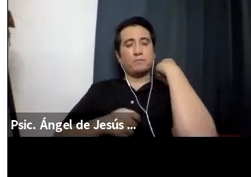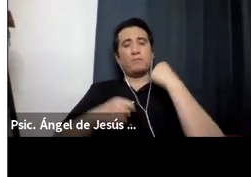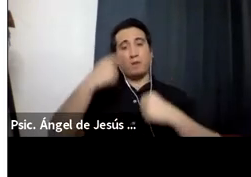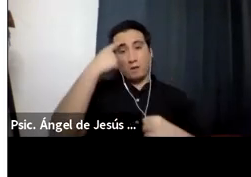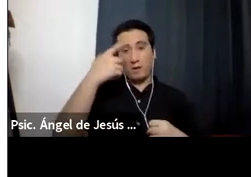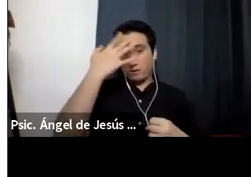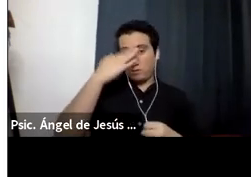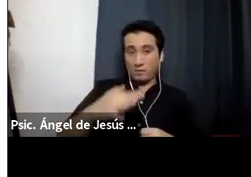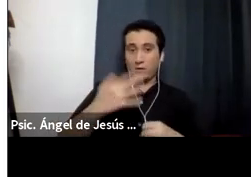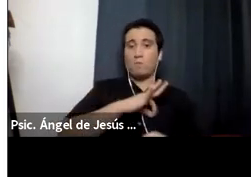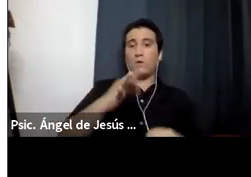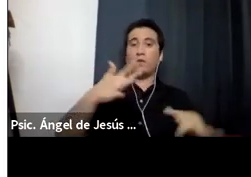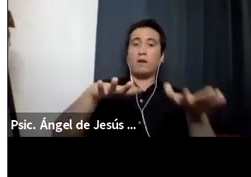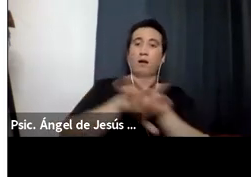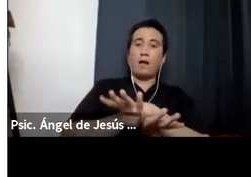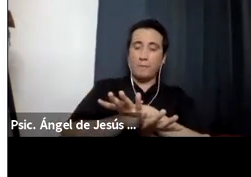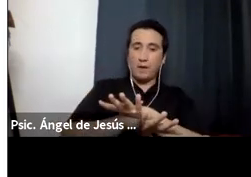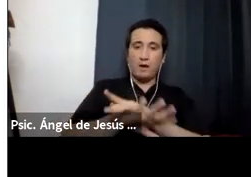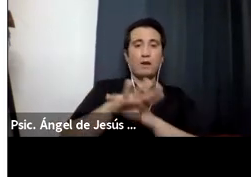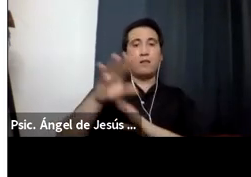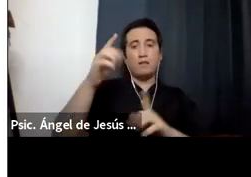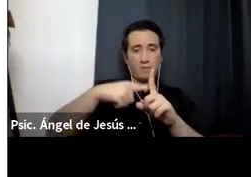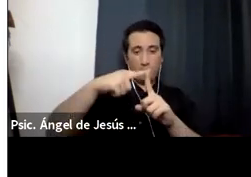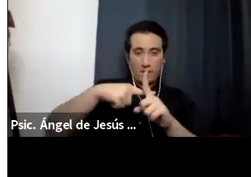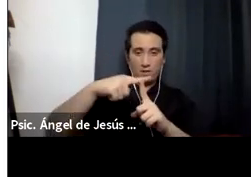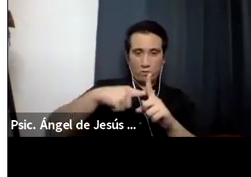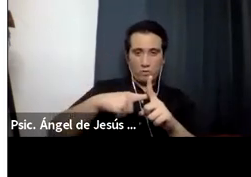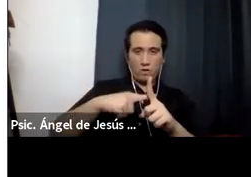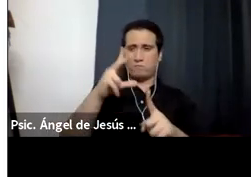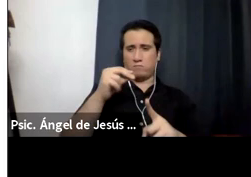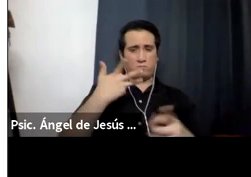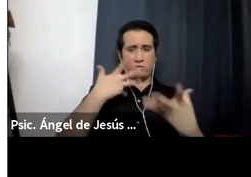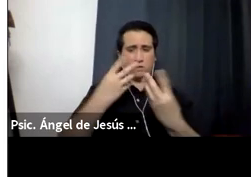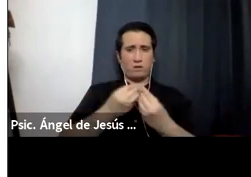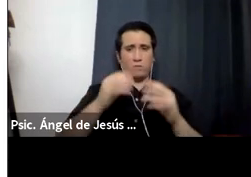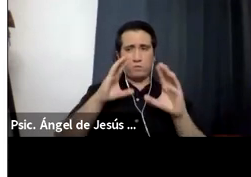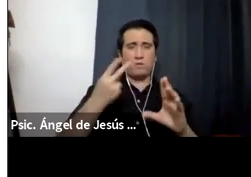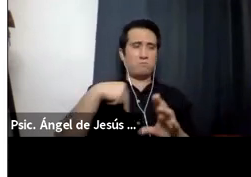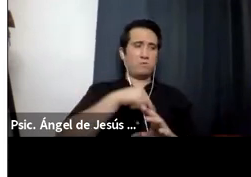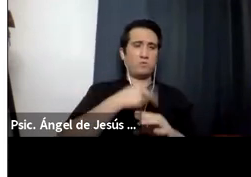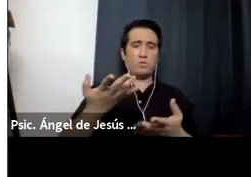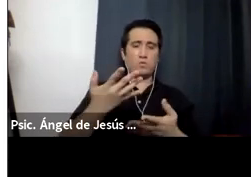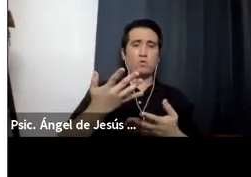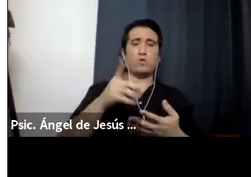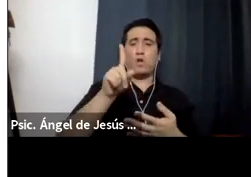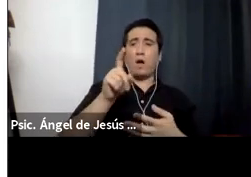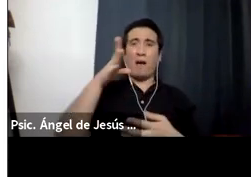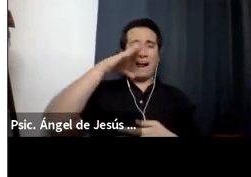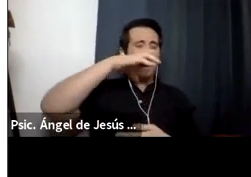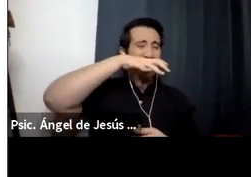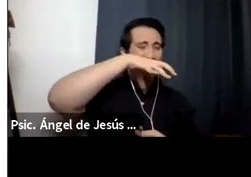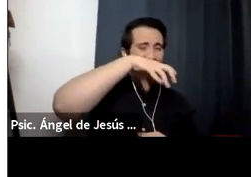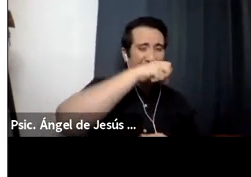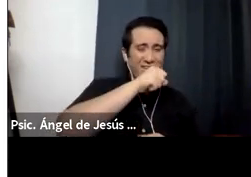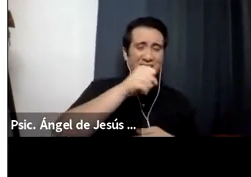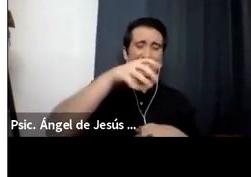en la temperatura. Si no tenemos cuidado y podemos a lo mejor sumergir los pies en agua muy caliente y se